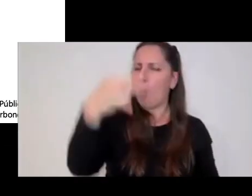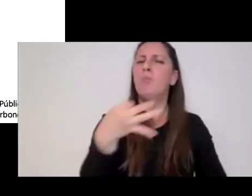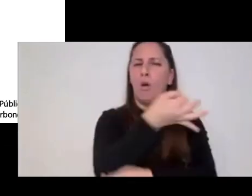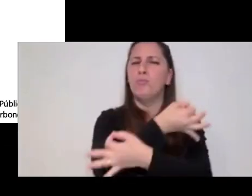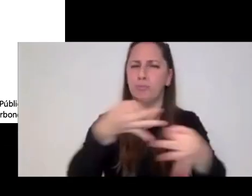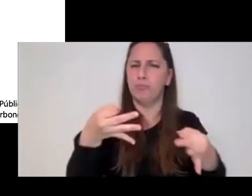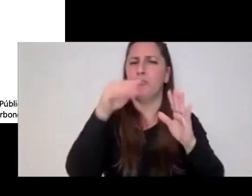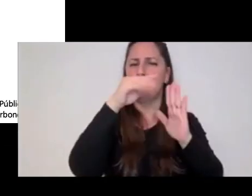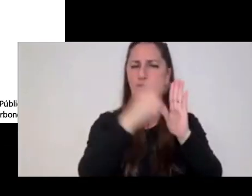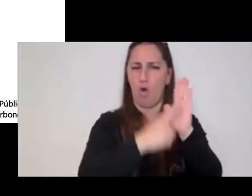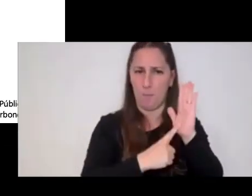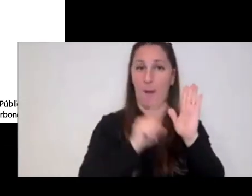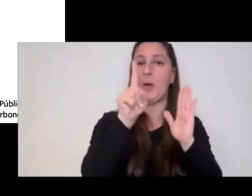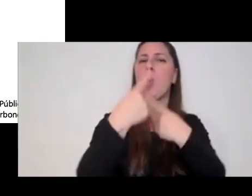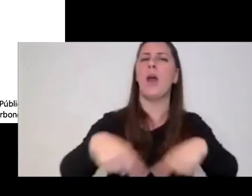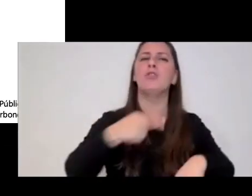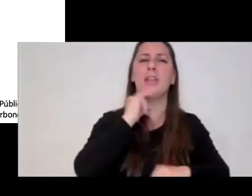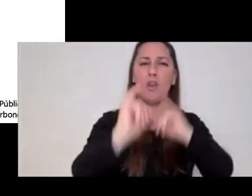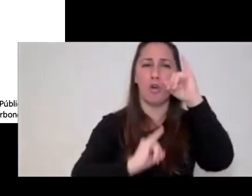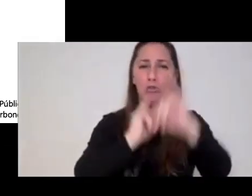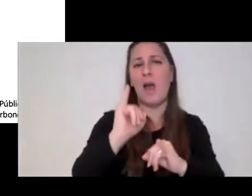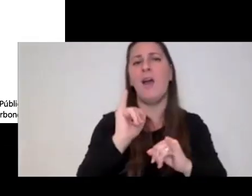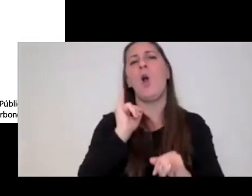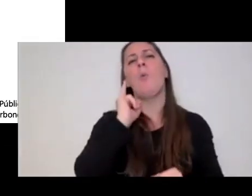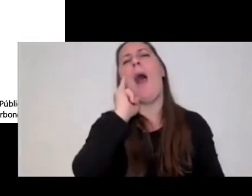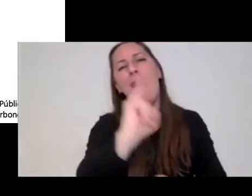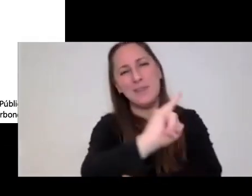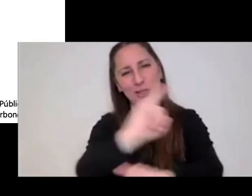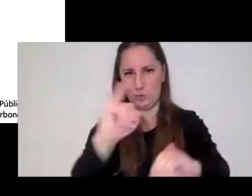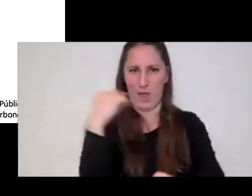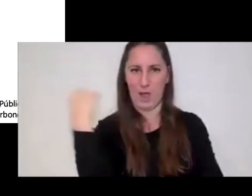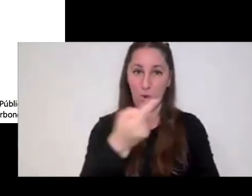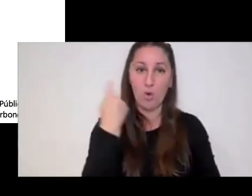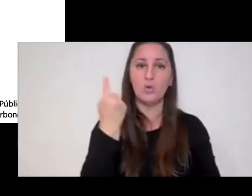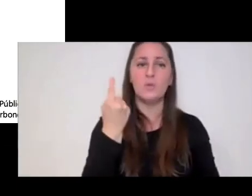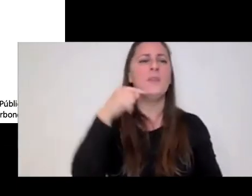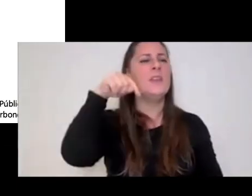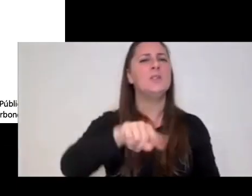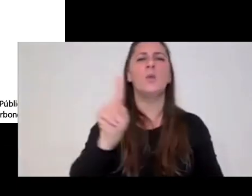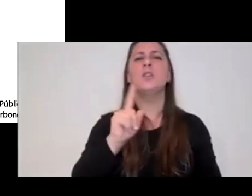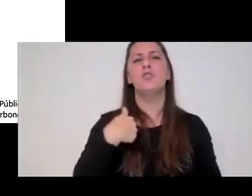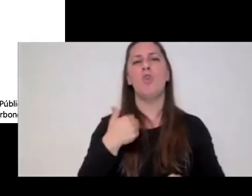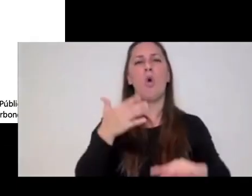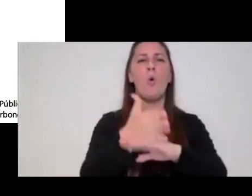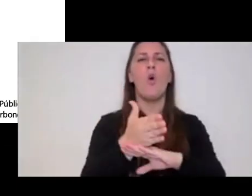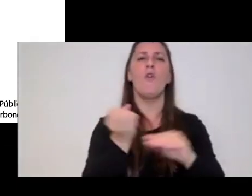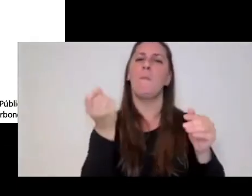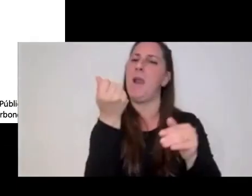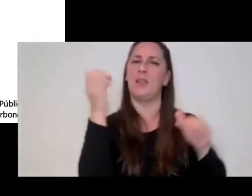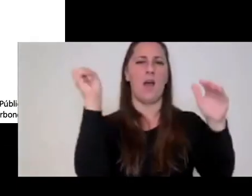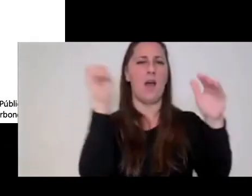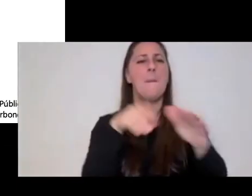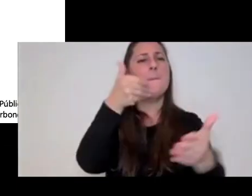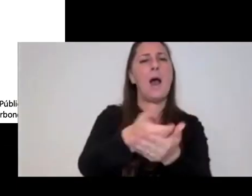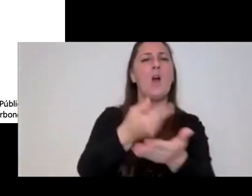quiero comentar, si se quiere como aviso parroquial, esto no se trata de que yo voy, deposito los fondos, pago el impuesto y ya estoy con